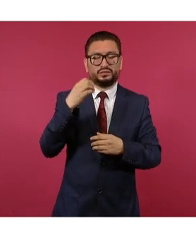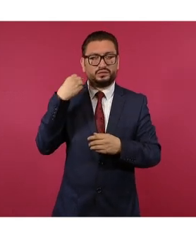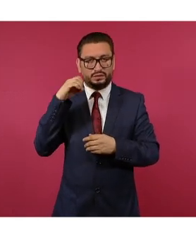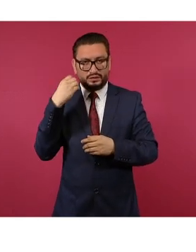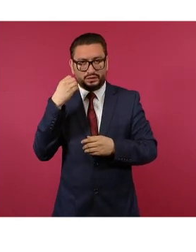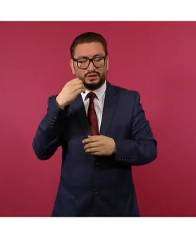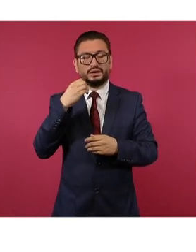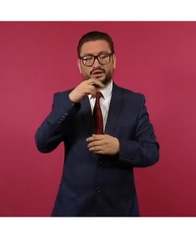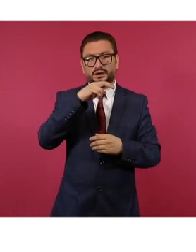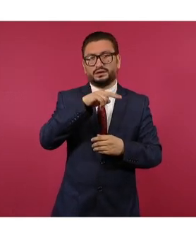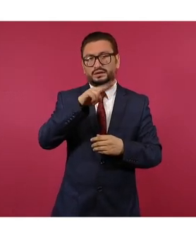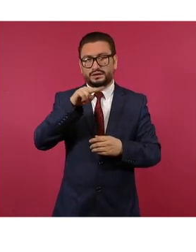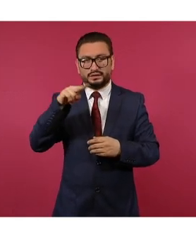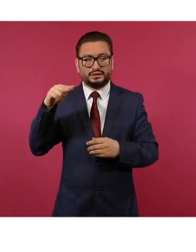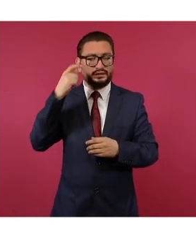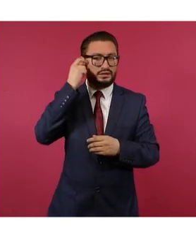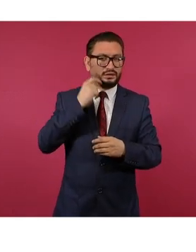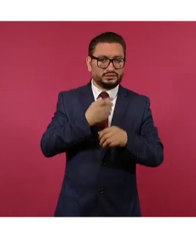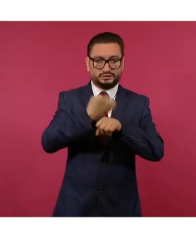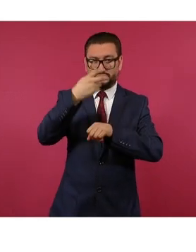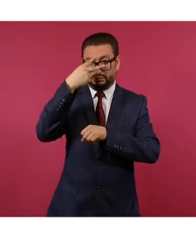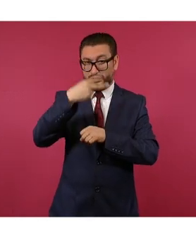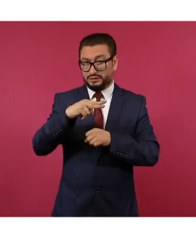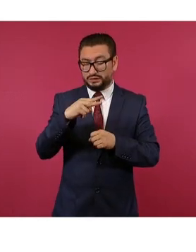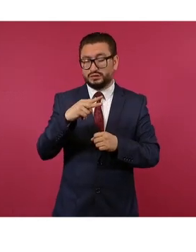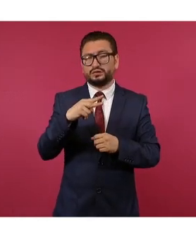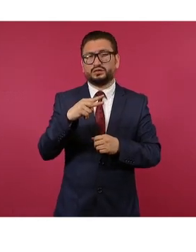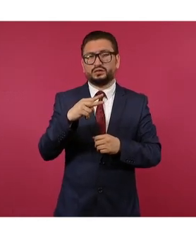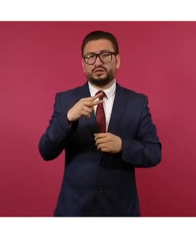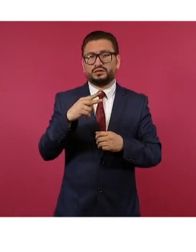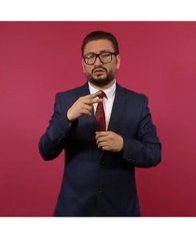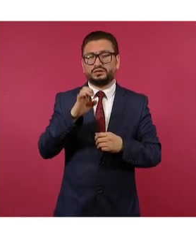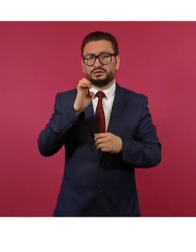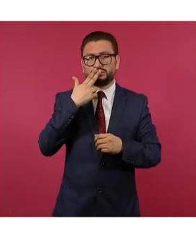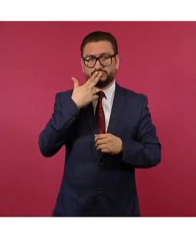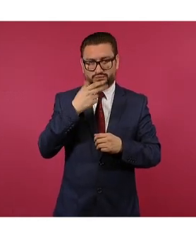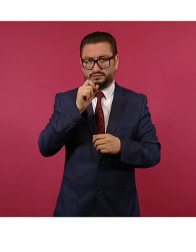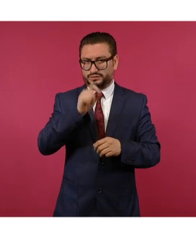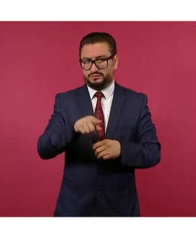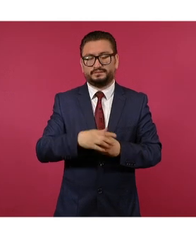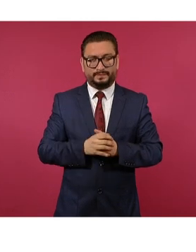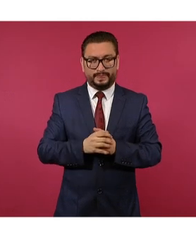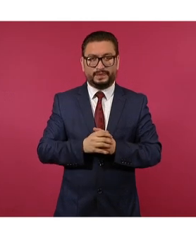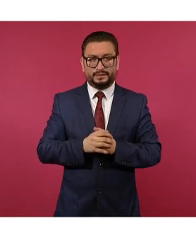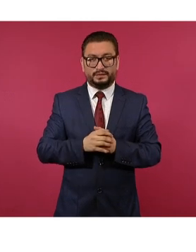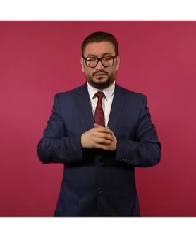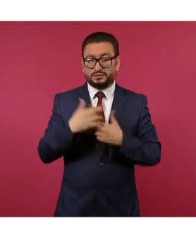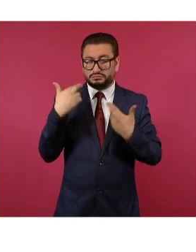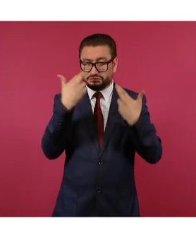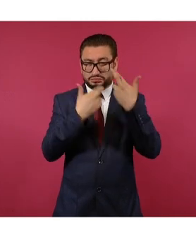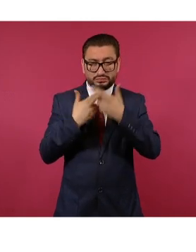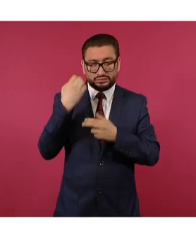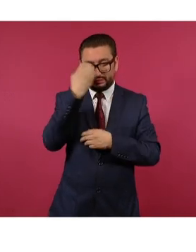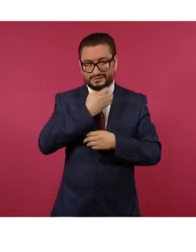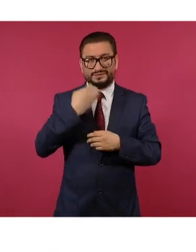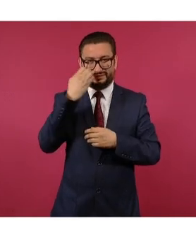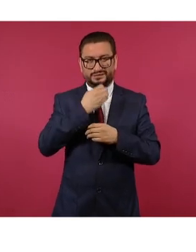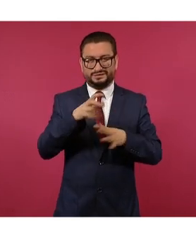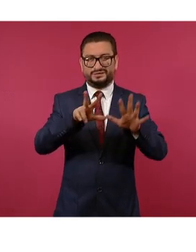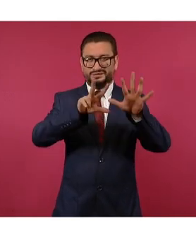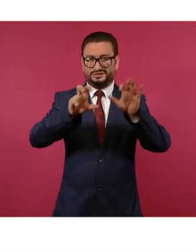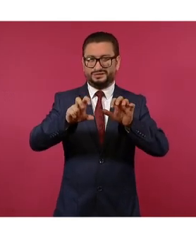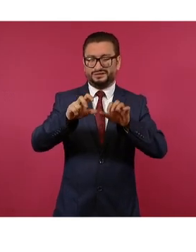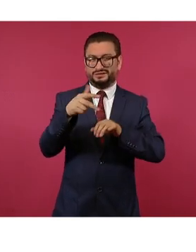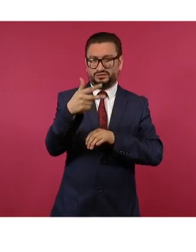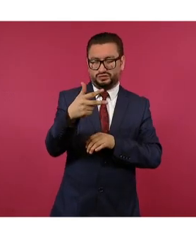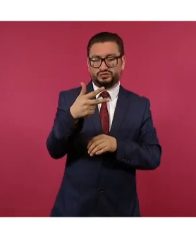Guerrero, Nayarit, Estado de México y Chihuahua. De las verificaciones que les comenté, de estas